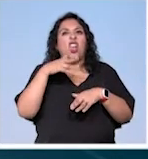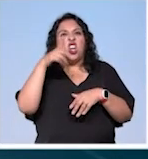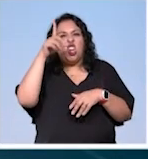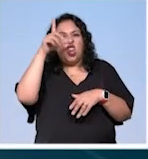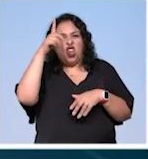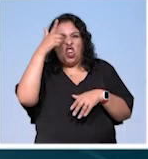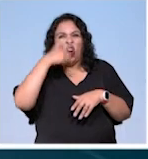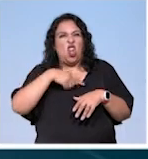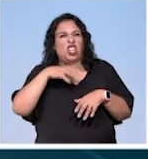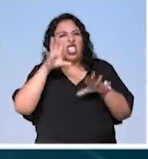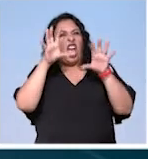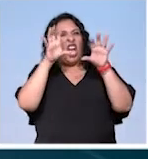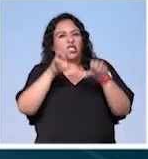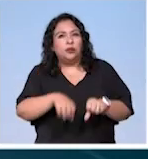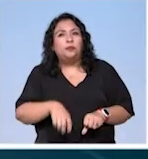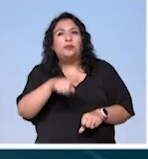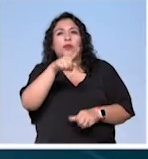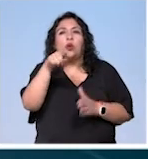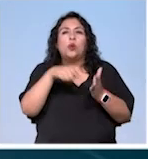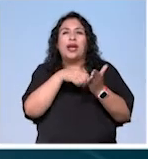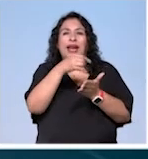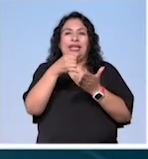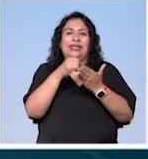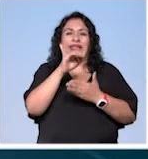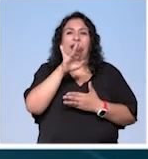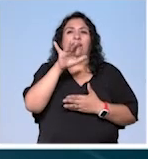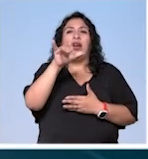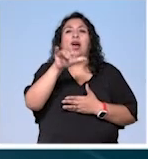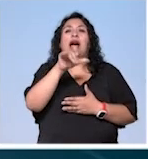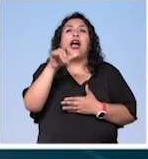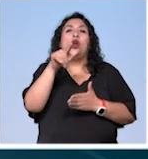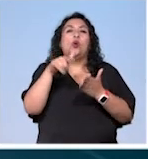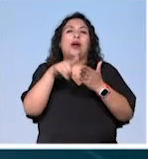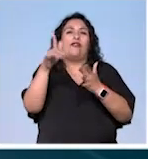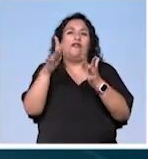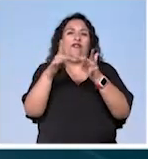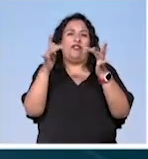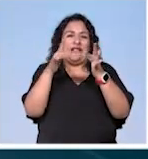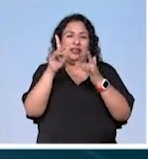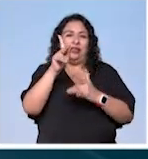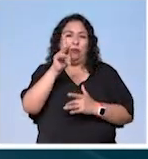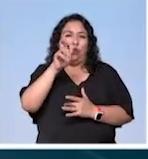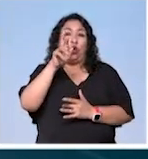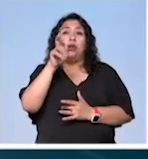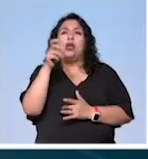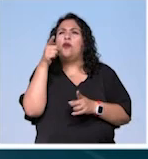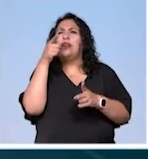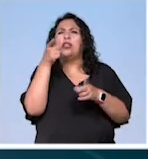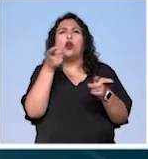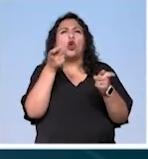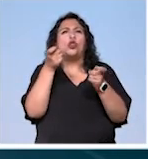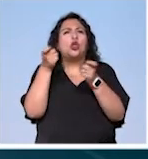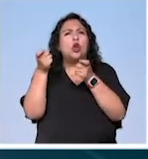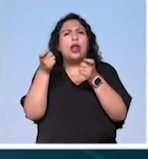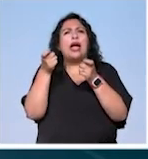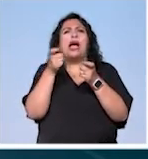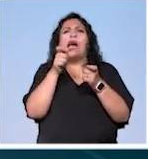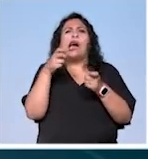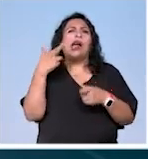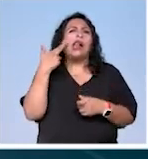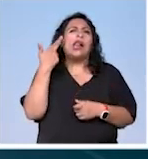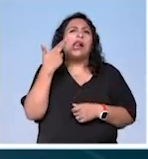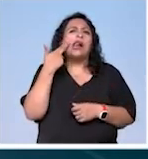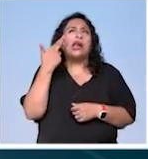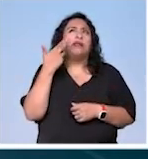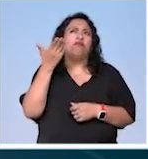nocturna y que se introdujo en la isla Ivaoa, en la Polinesia francesa, con el objetivo de controlar las poblaciones de ratas